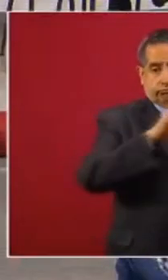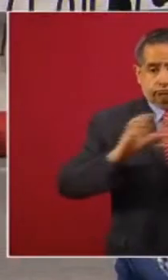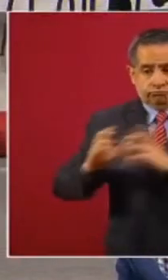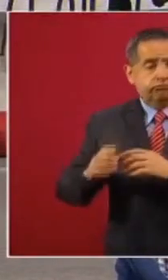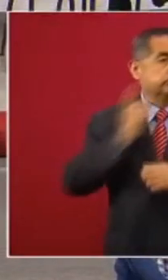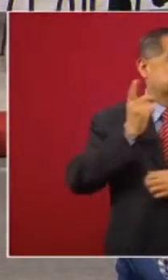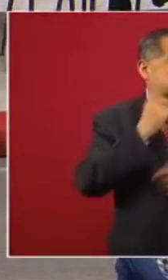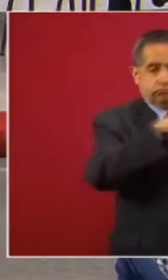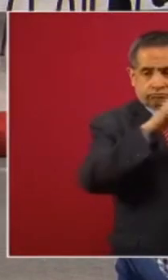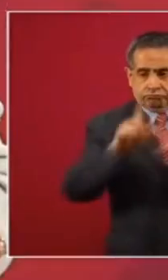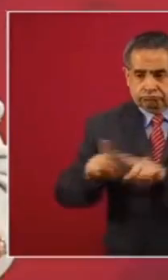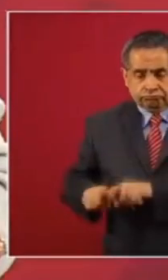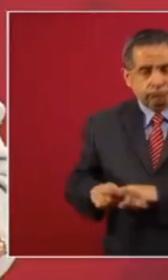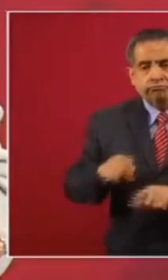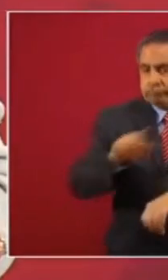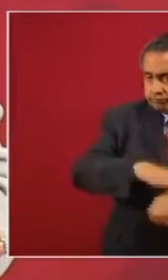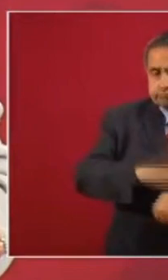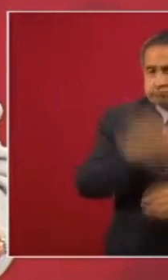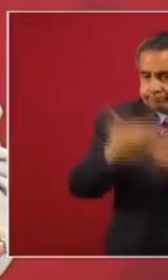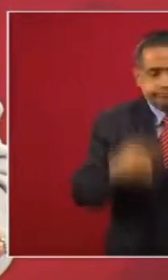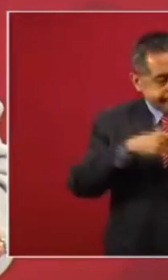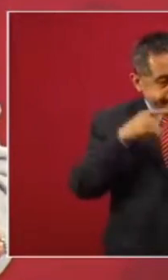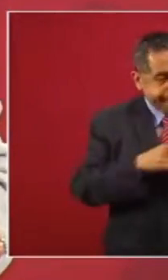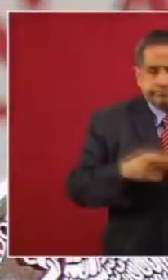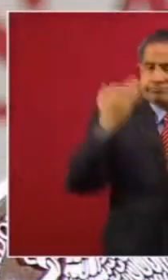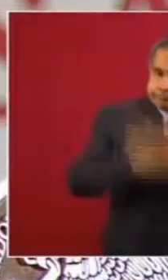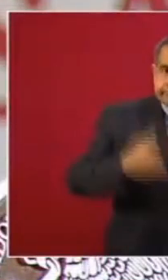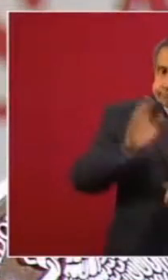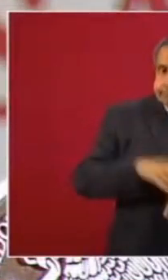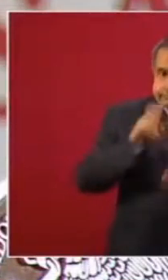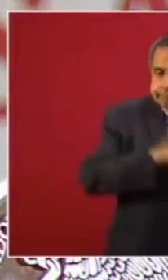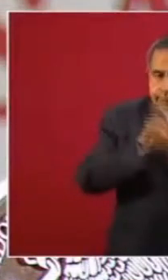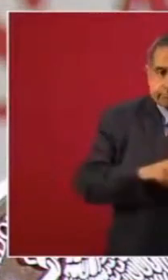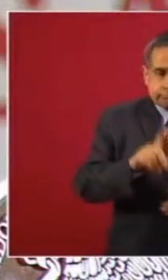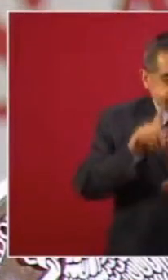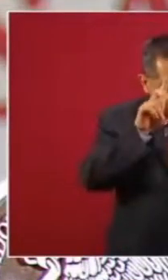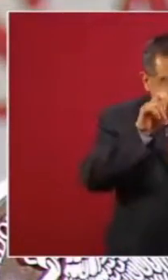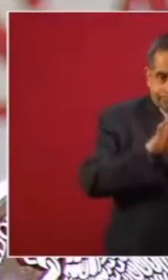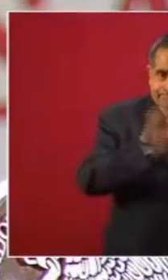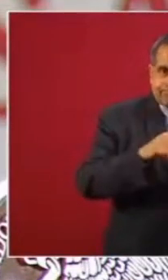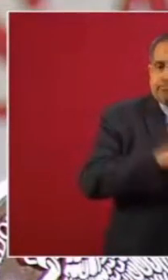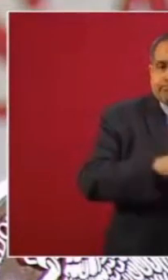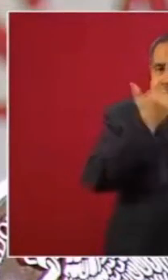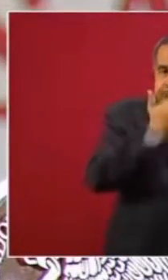todas las entidades federativas y a los gobiernos que todavía hay resabios muy importantes que debemos eliminar